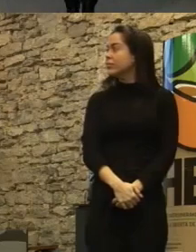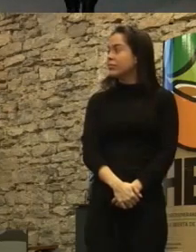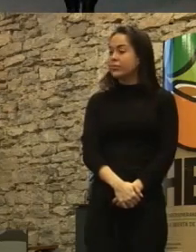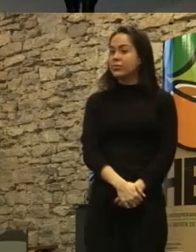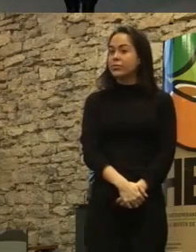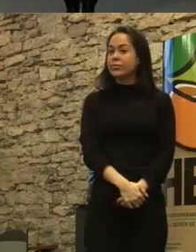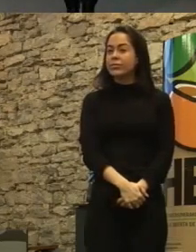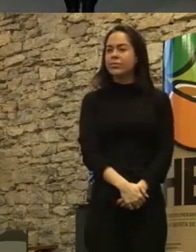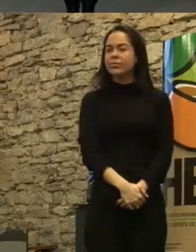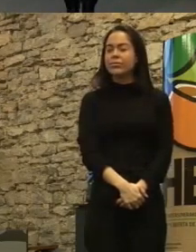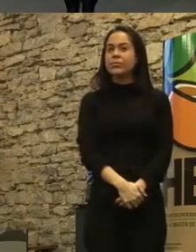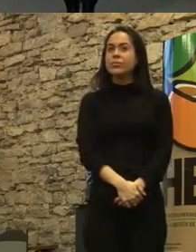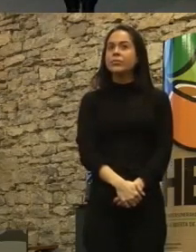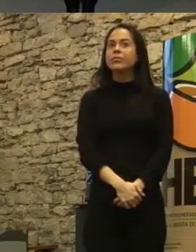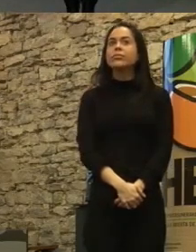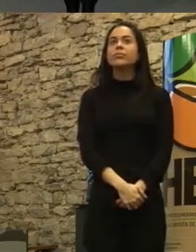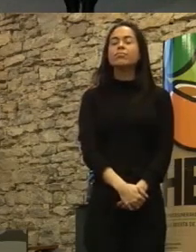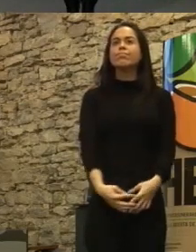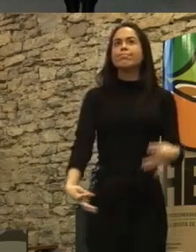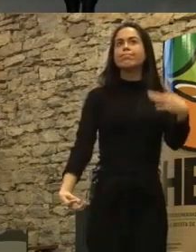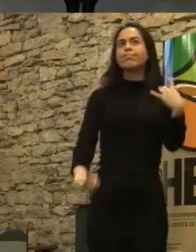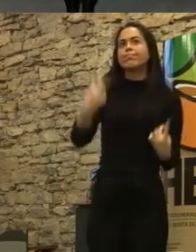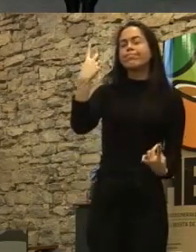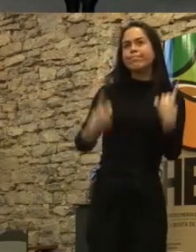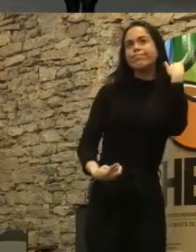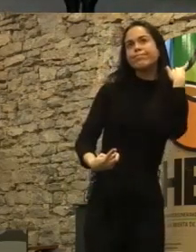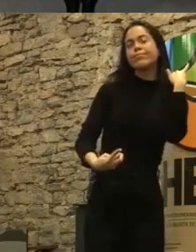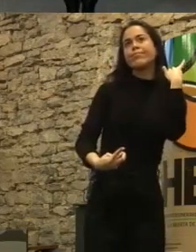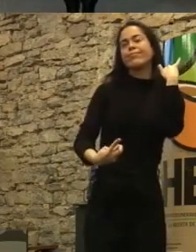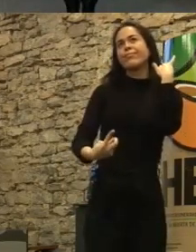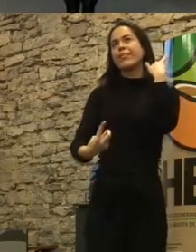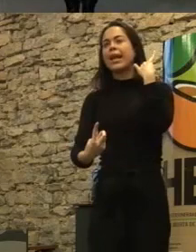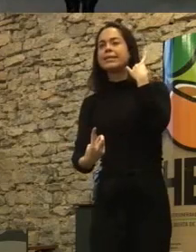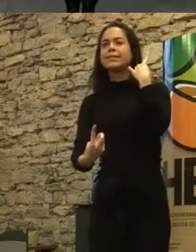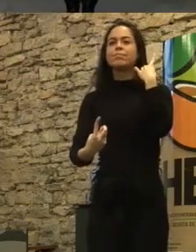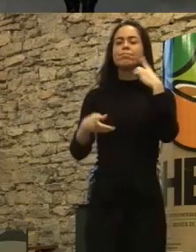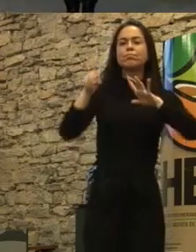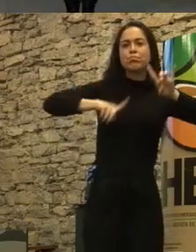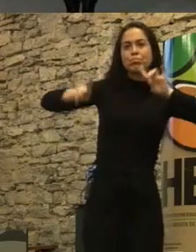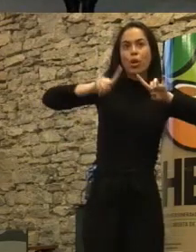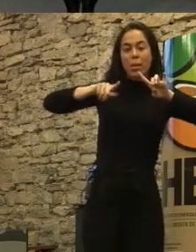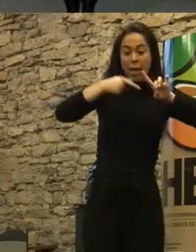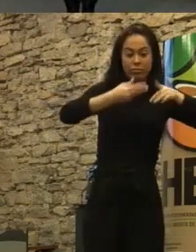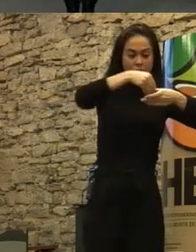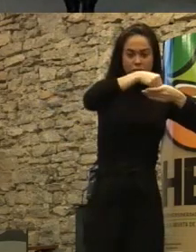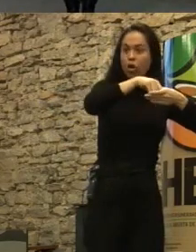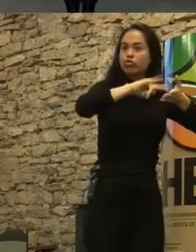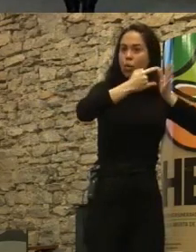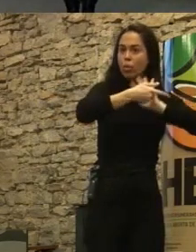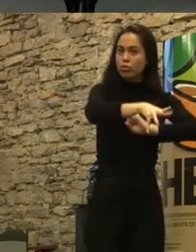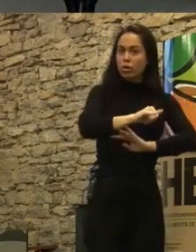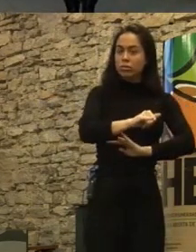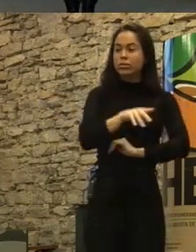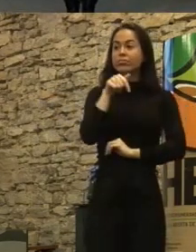En ocasiones el propio problema, el reto, alberga, contiene la solución. Gaur ezagutuko